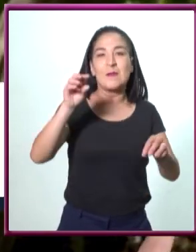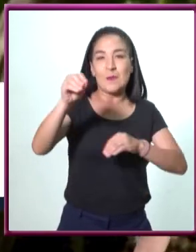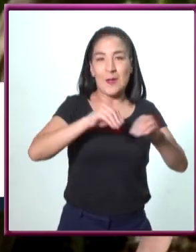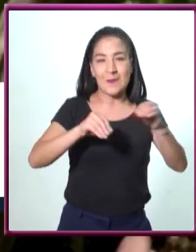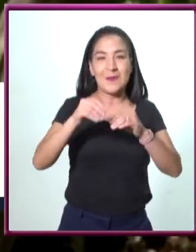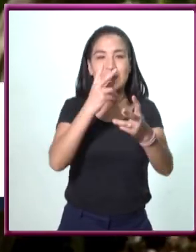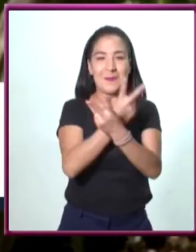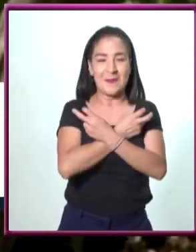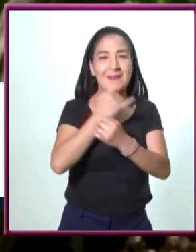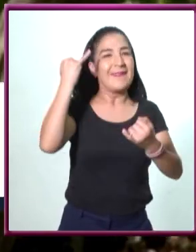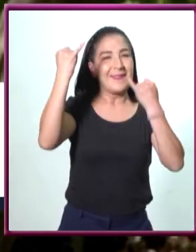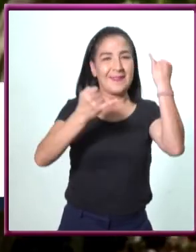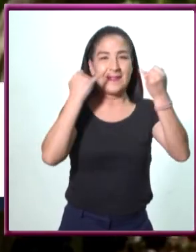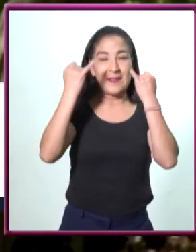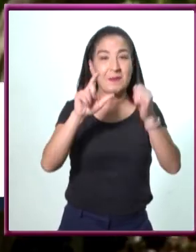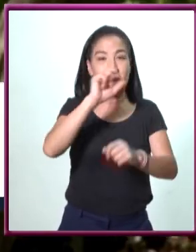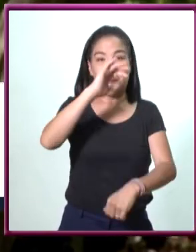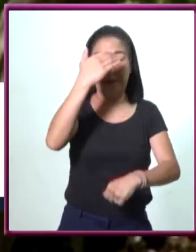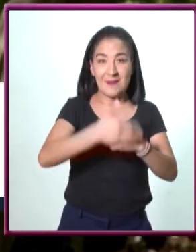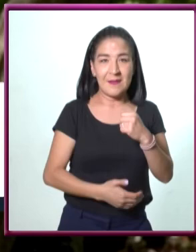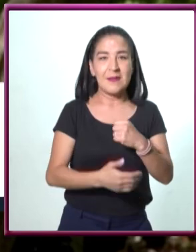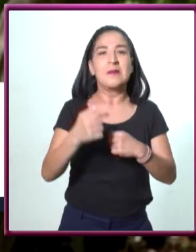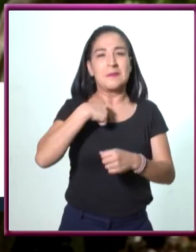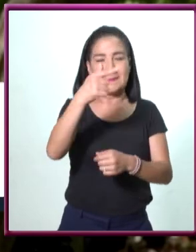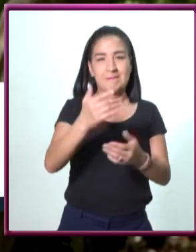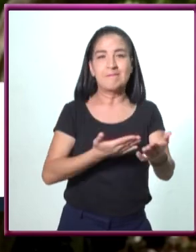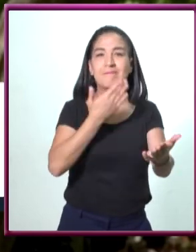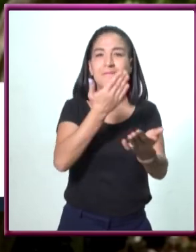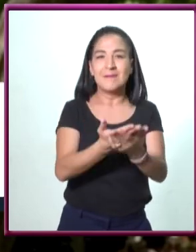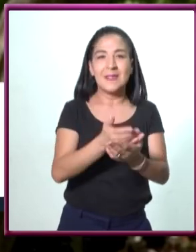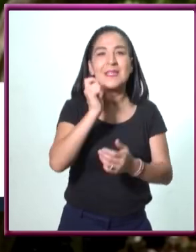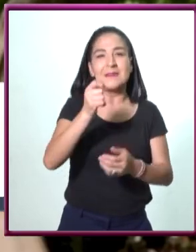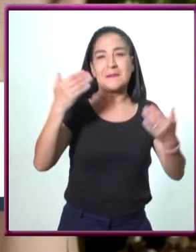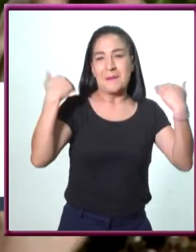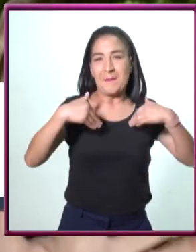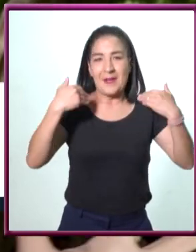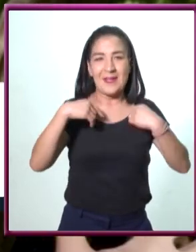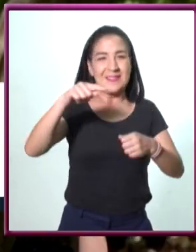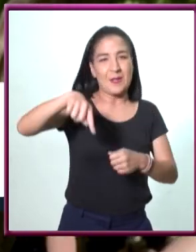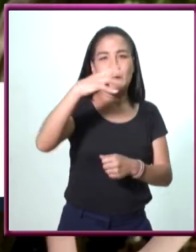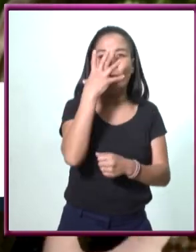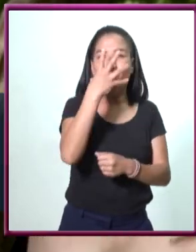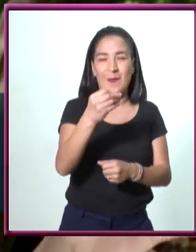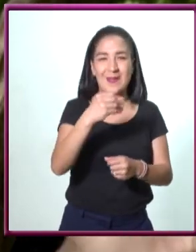de mover músculos e ideas. Y al terminar, les propongo un paseo por